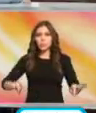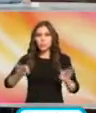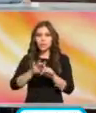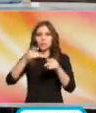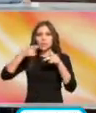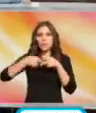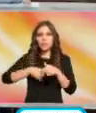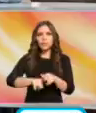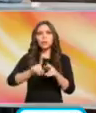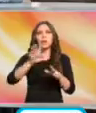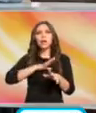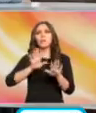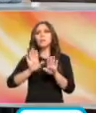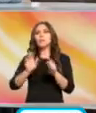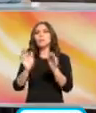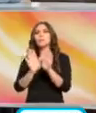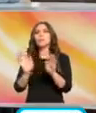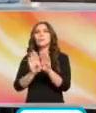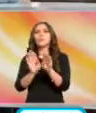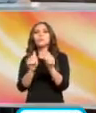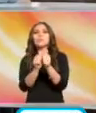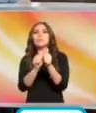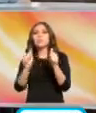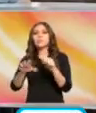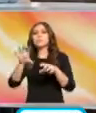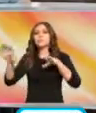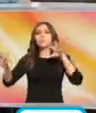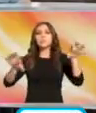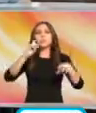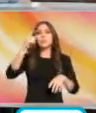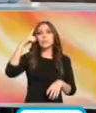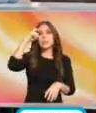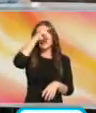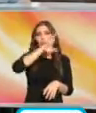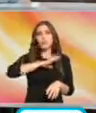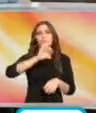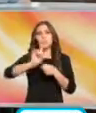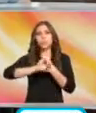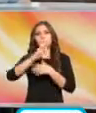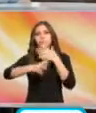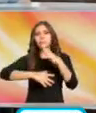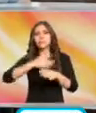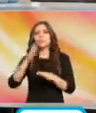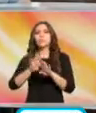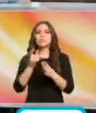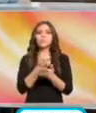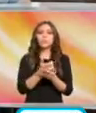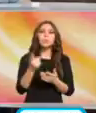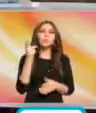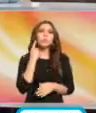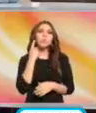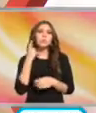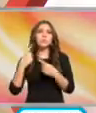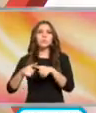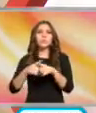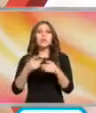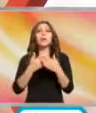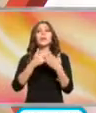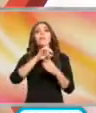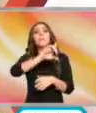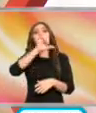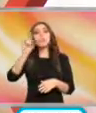también mucha división. O sea, era un momento especial y difícil. En todos los sentidos, definitivo. Económico, político, etcétera. Así es. Y entonces nace